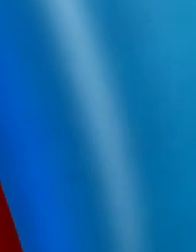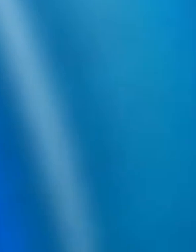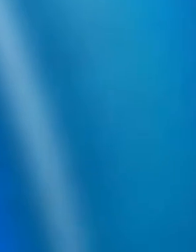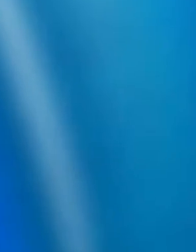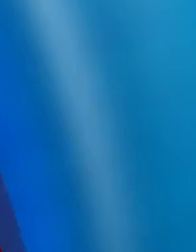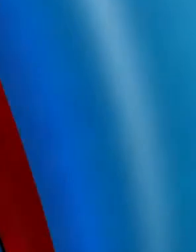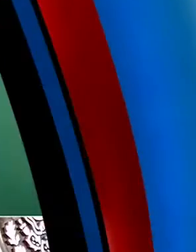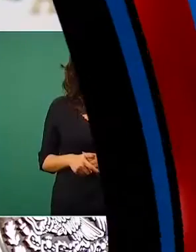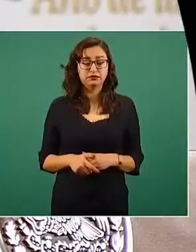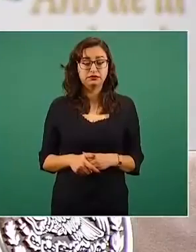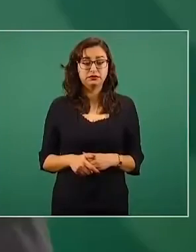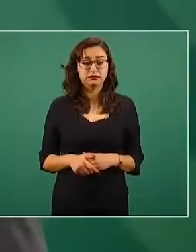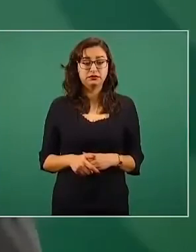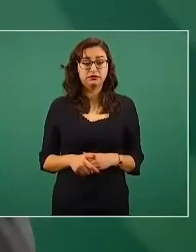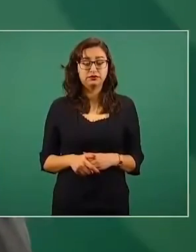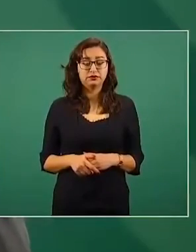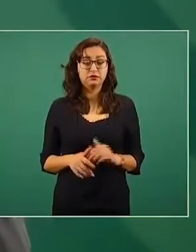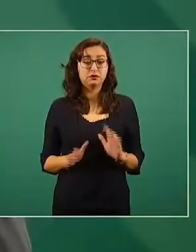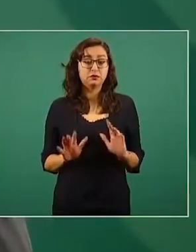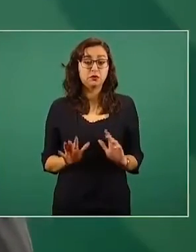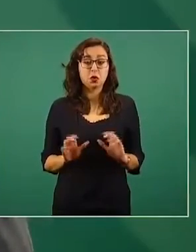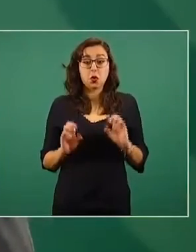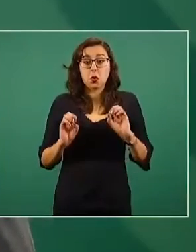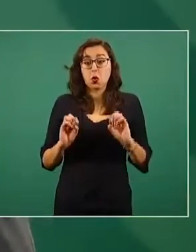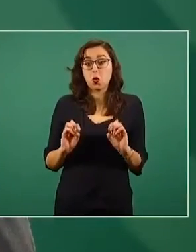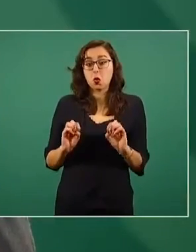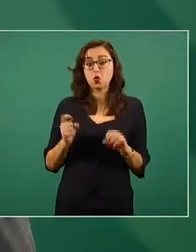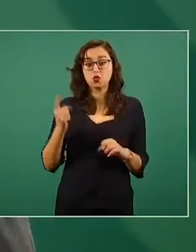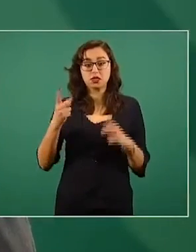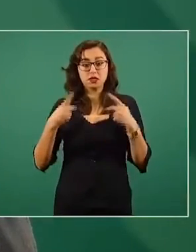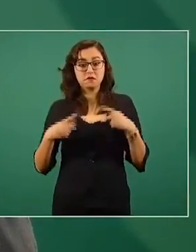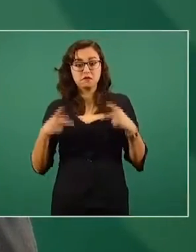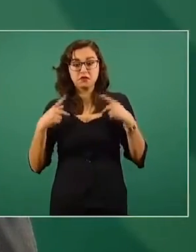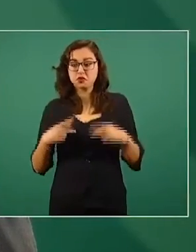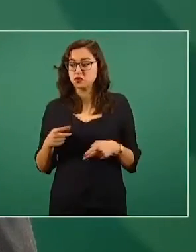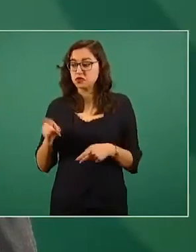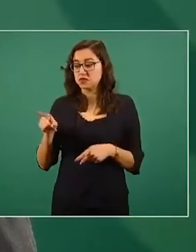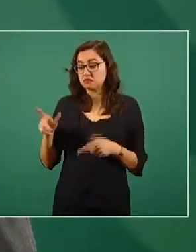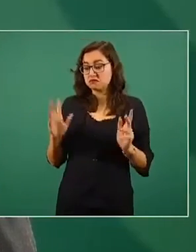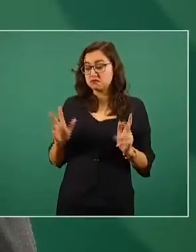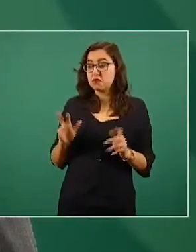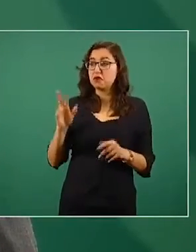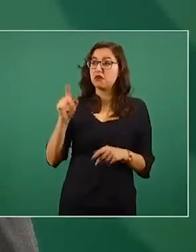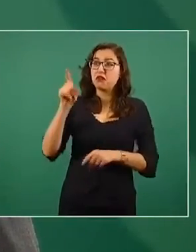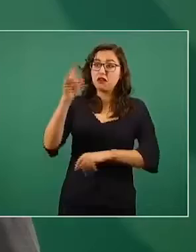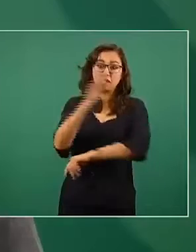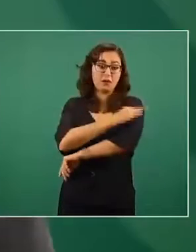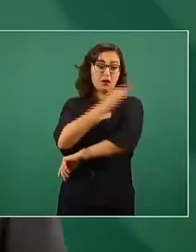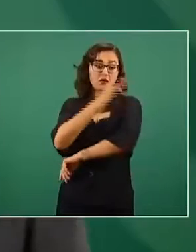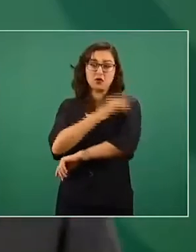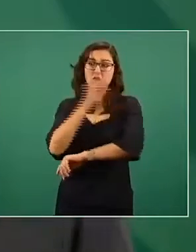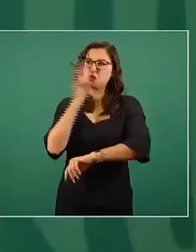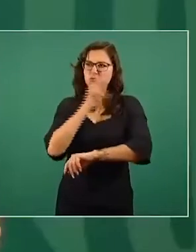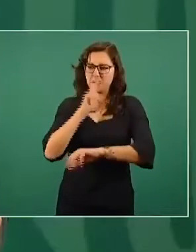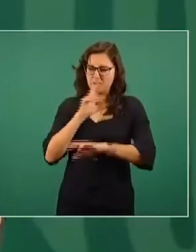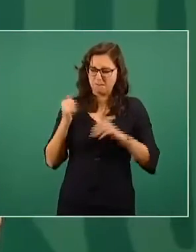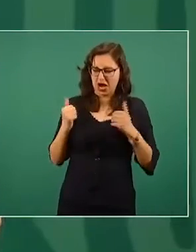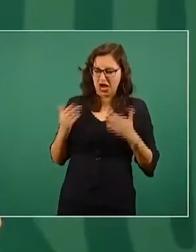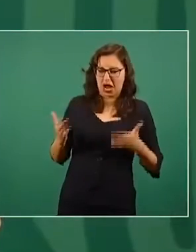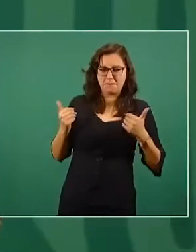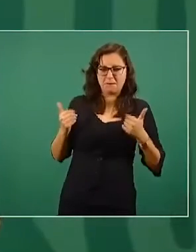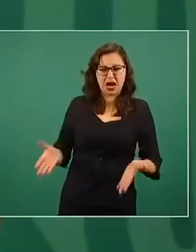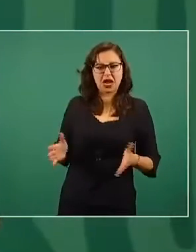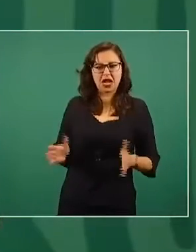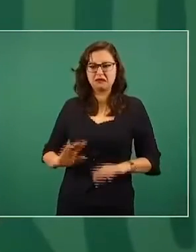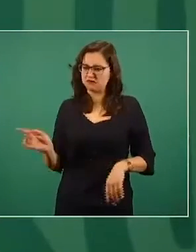dice que para qué la vacuna rusa, si esa solo se debe